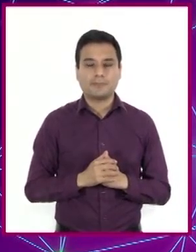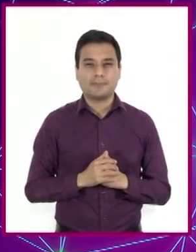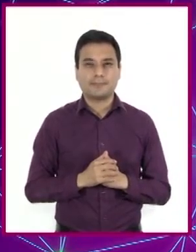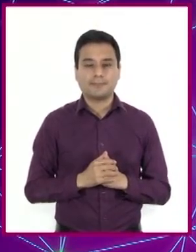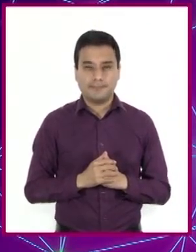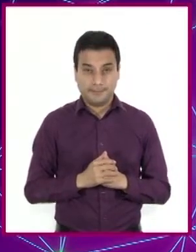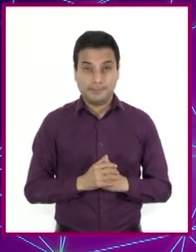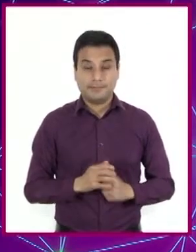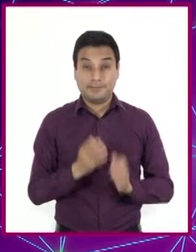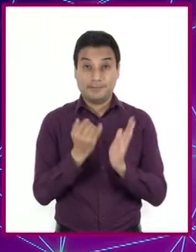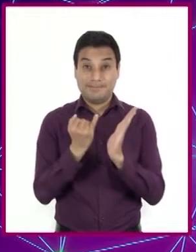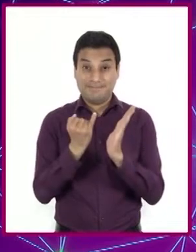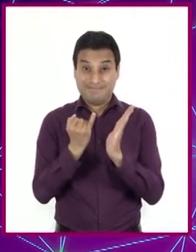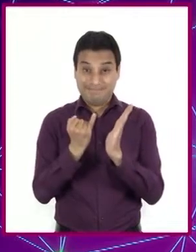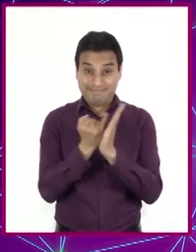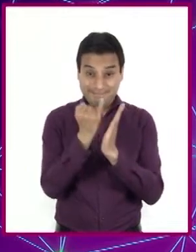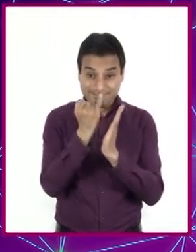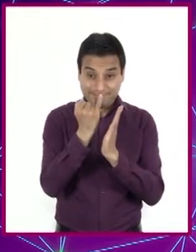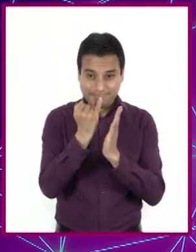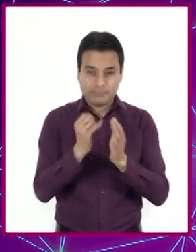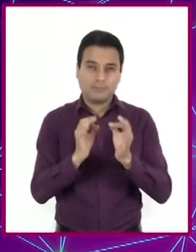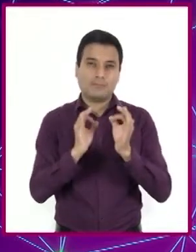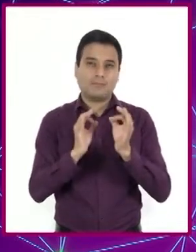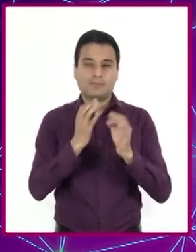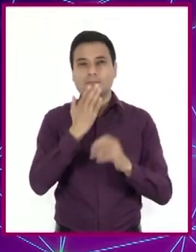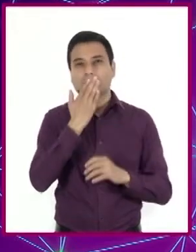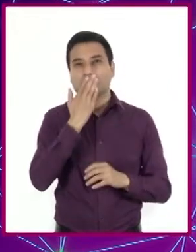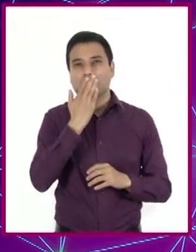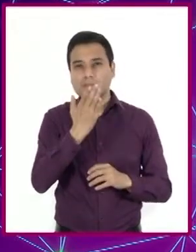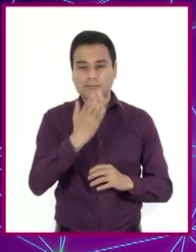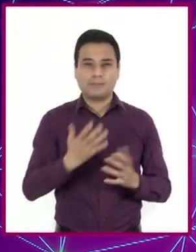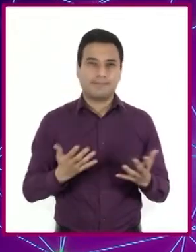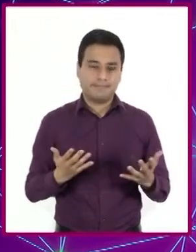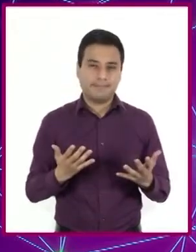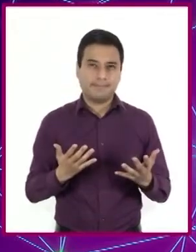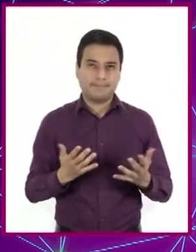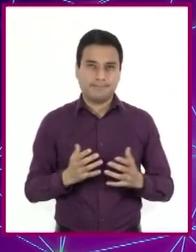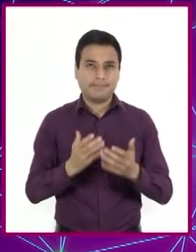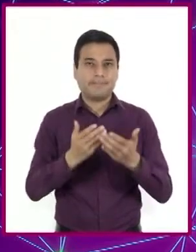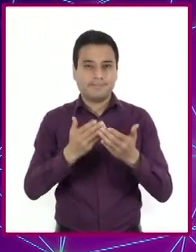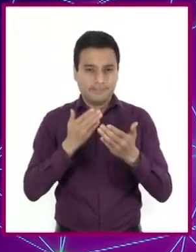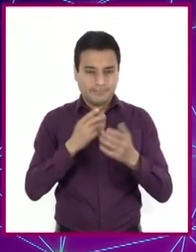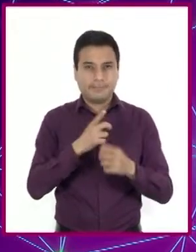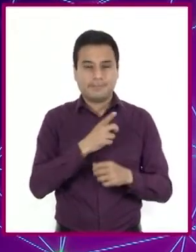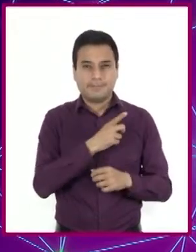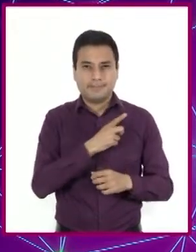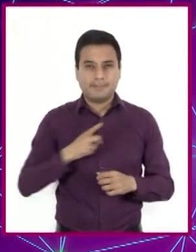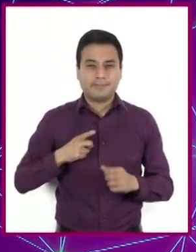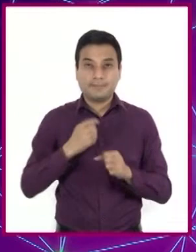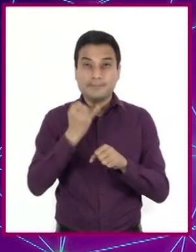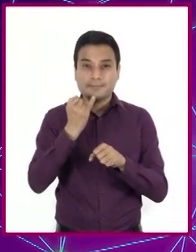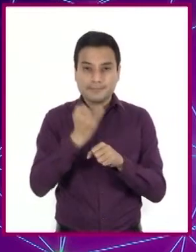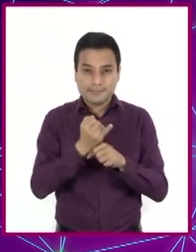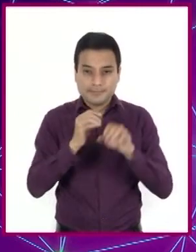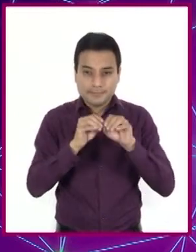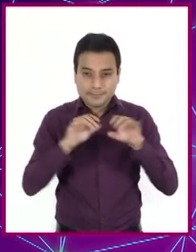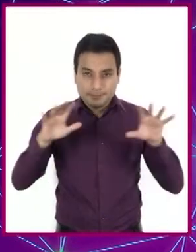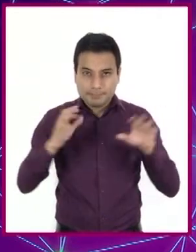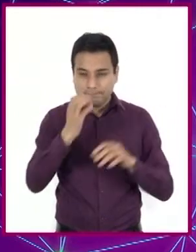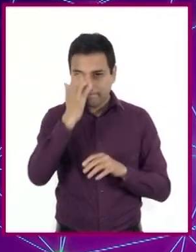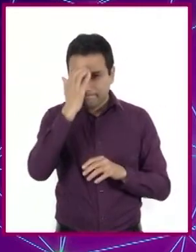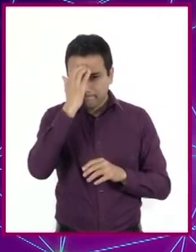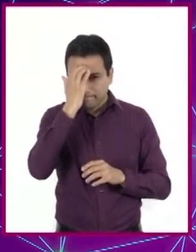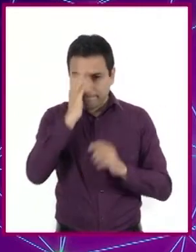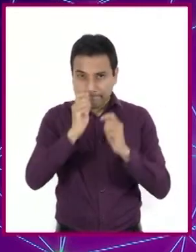decisiones informada es de gran ayuda para tener buenas decisiones y, en muchas ocasiones, el conocer más